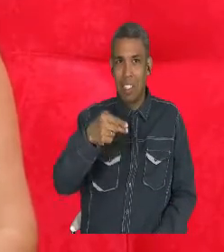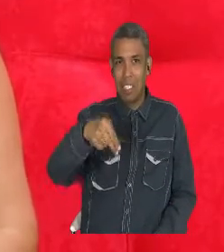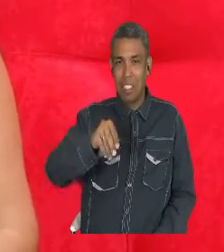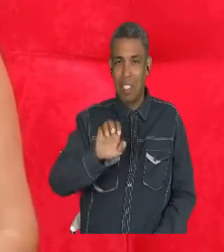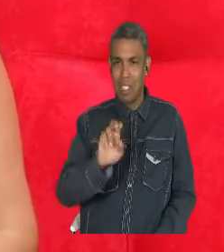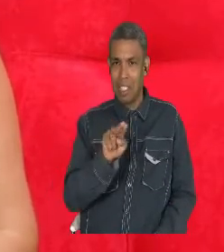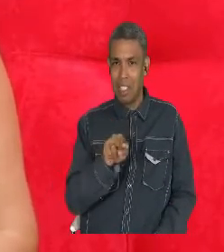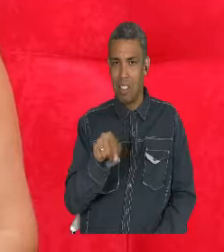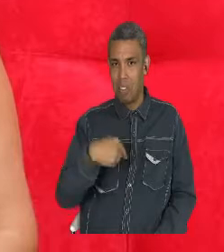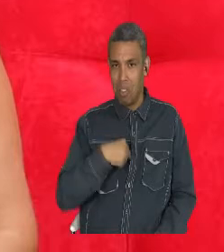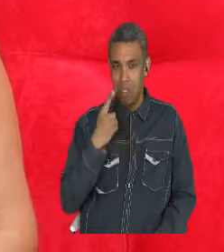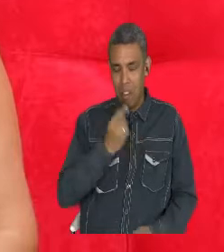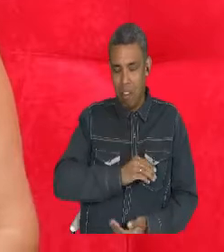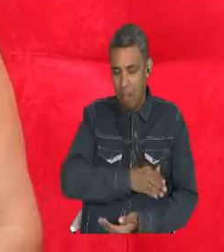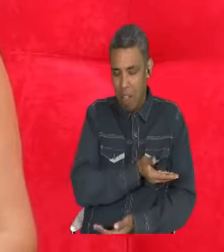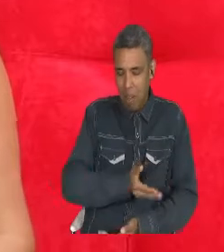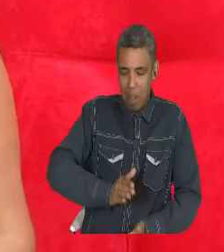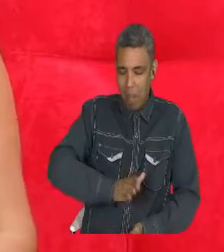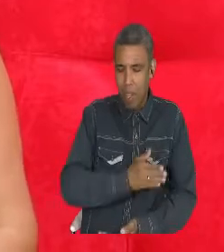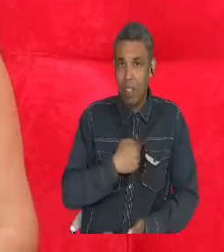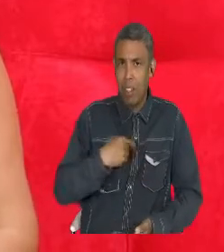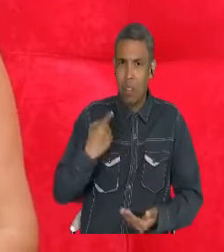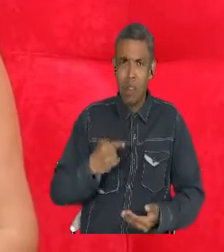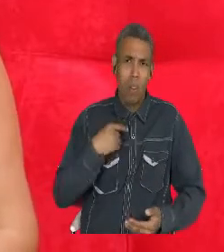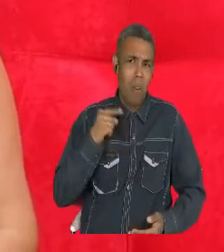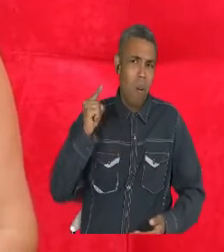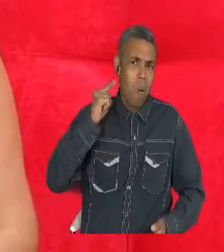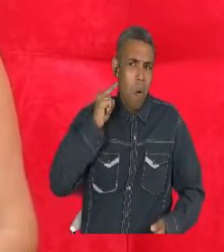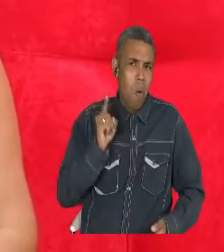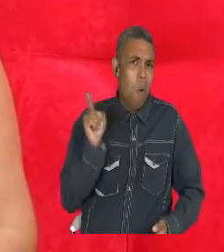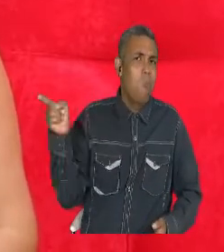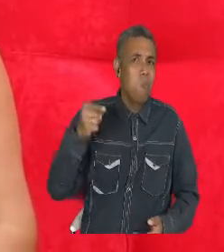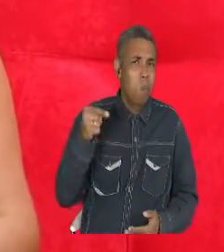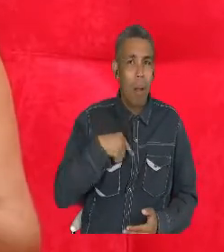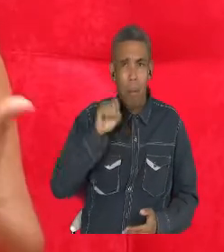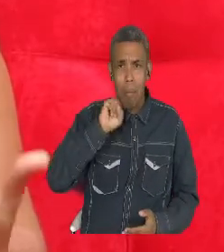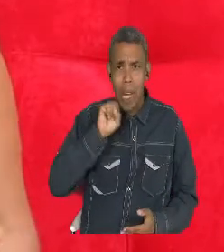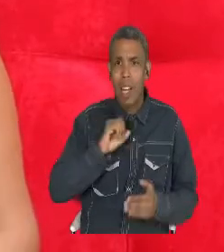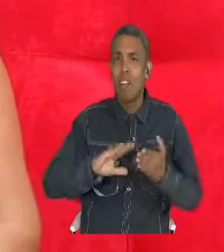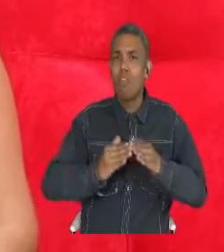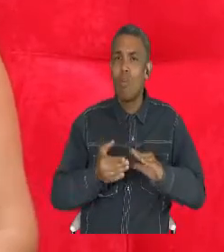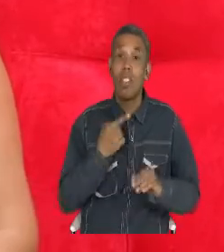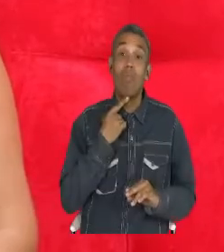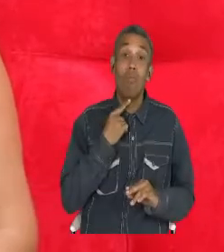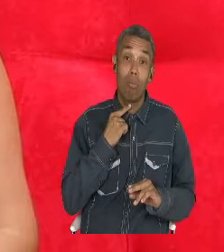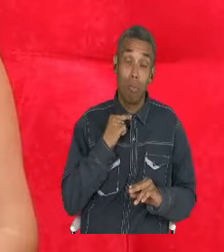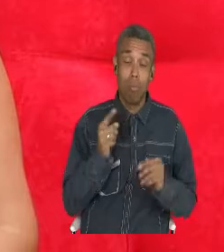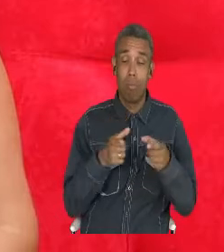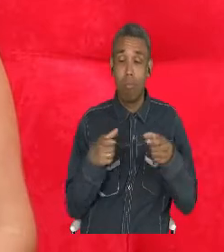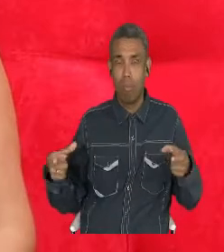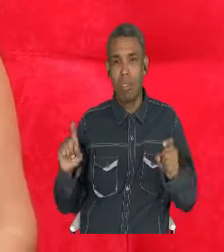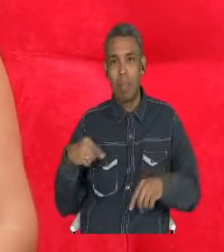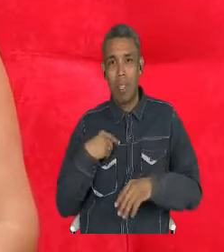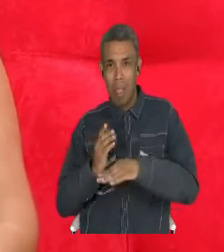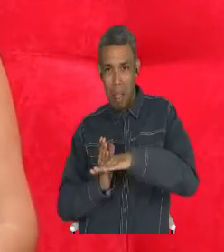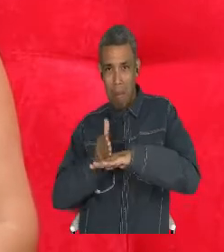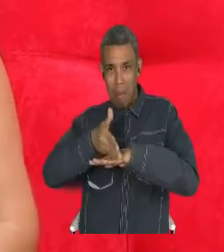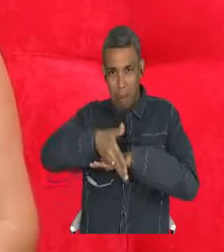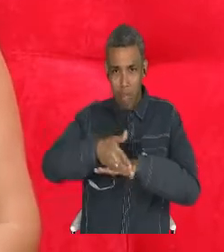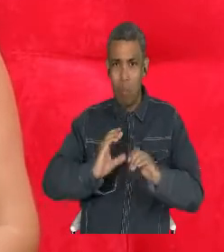fuertemente. Tenemos el apoyo de las diferentes emisoras de Barranca Bermeja, también de los diferentes medios de comunicación, tanto